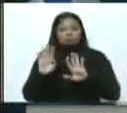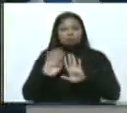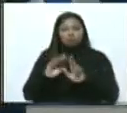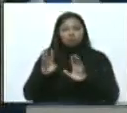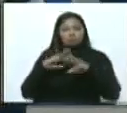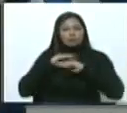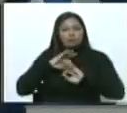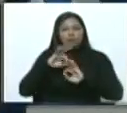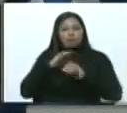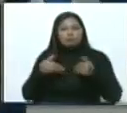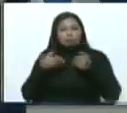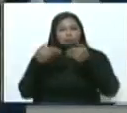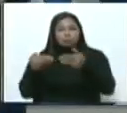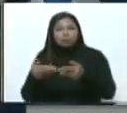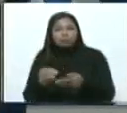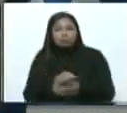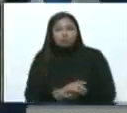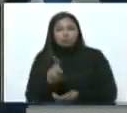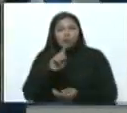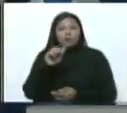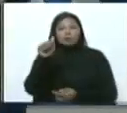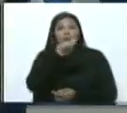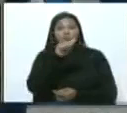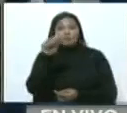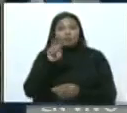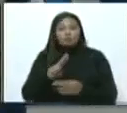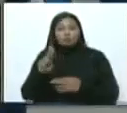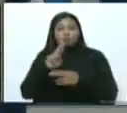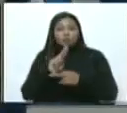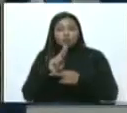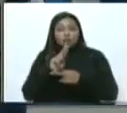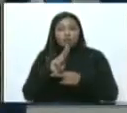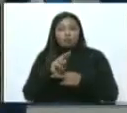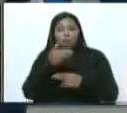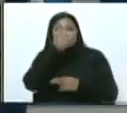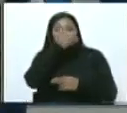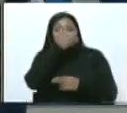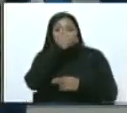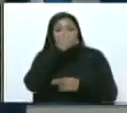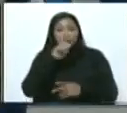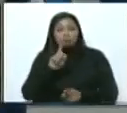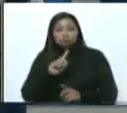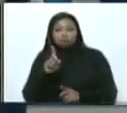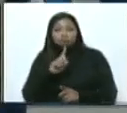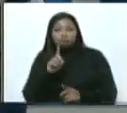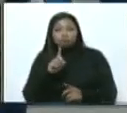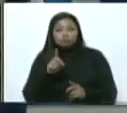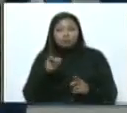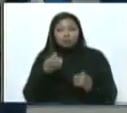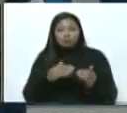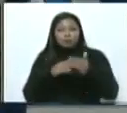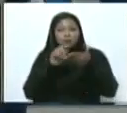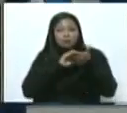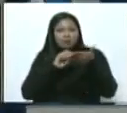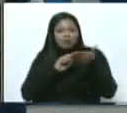delincuentes, que por cierto no es el chofer utilizado por el mafioso para con una guía